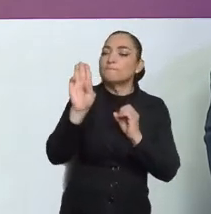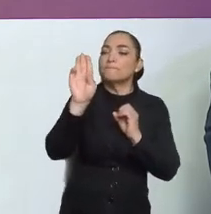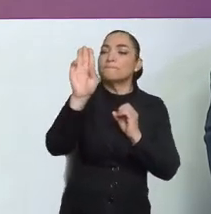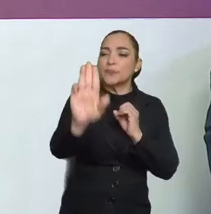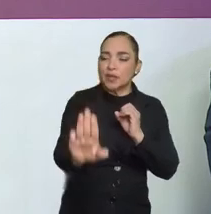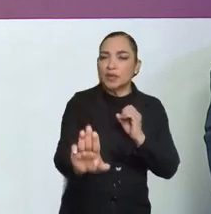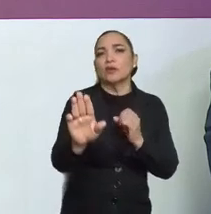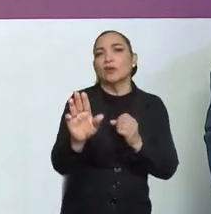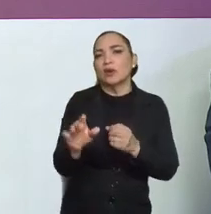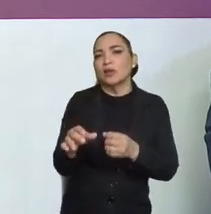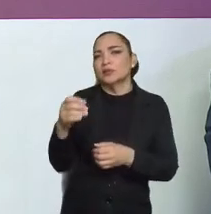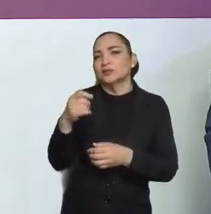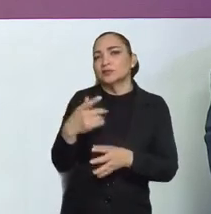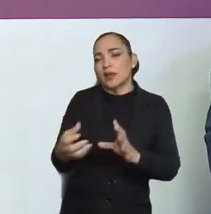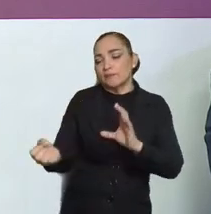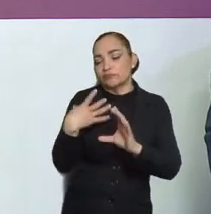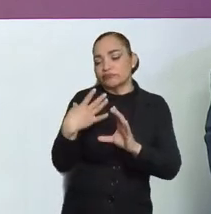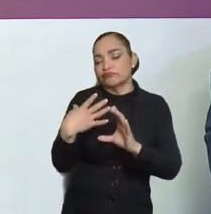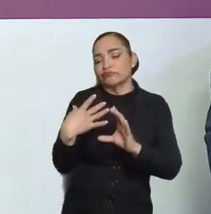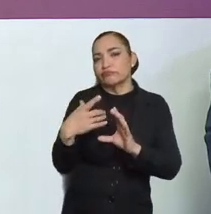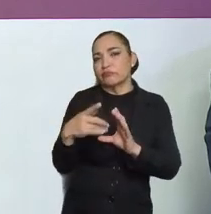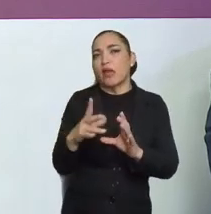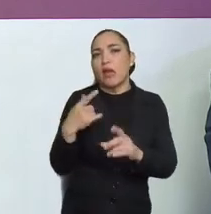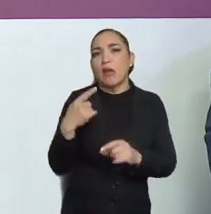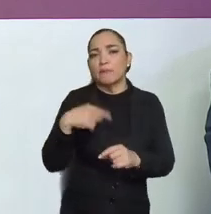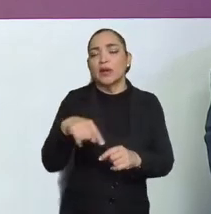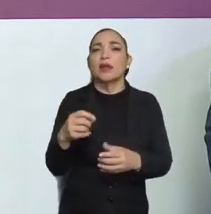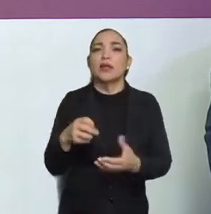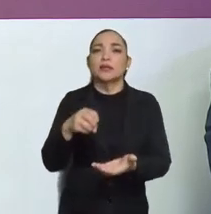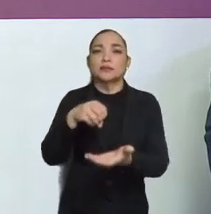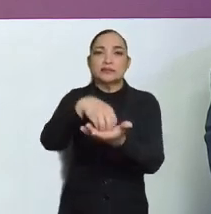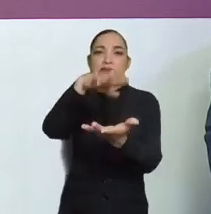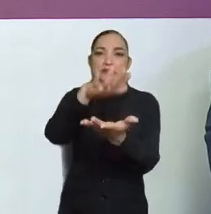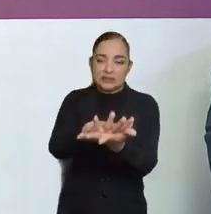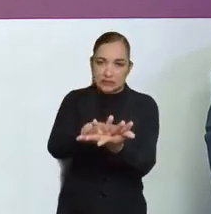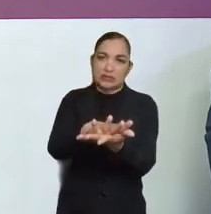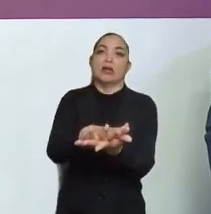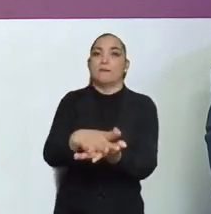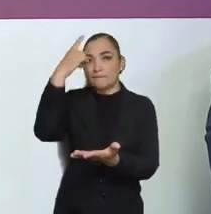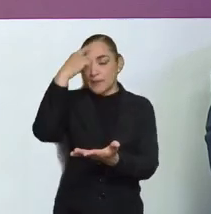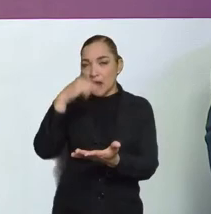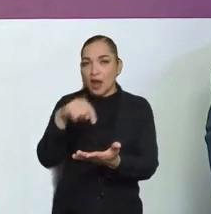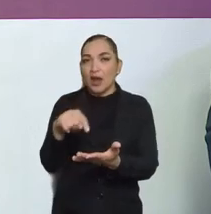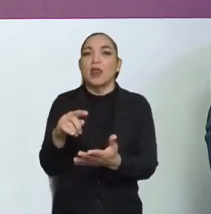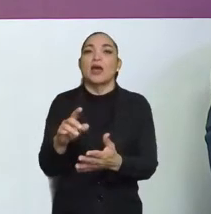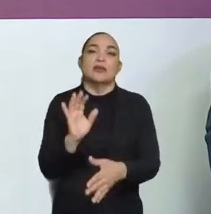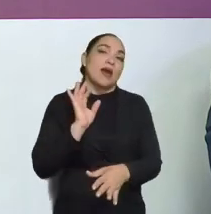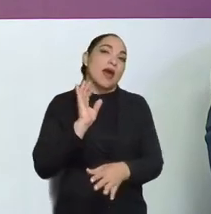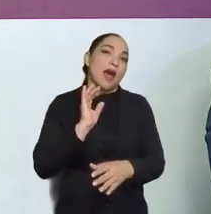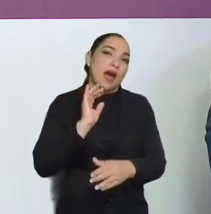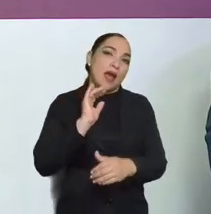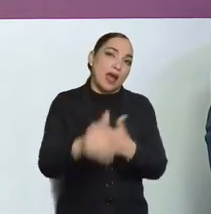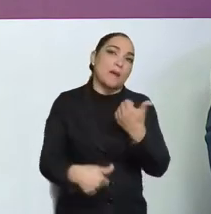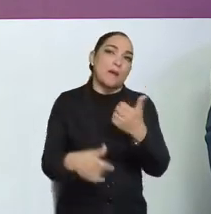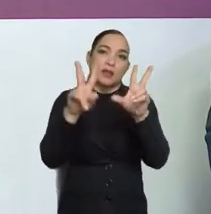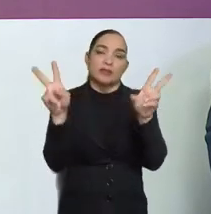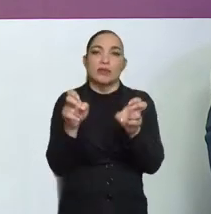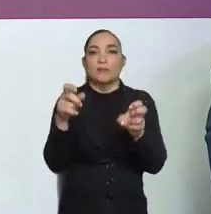un mensaje que quiere que le diga yo qué día es mejor, cualquier día, ya para finiquitar el tema y empezarles a entregar